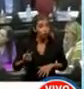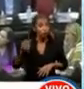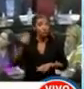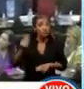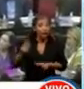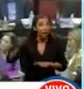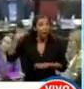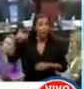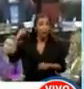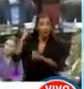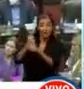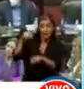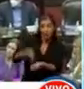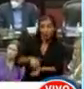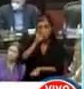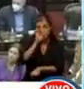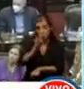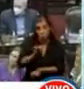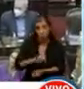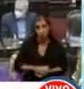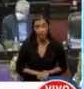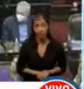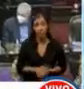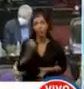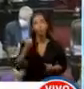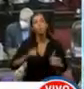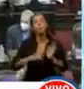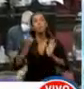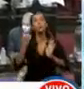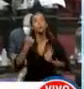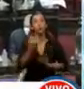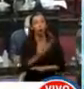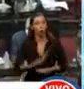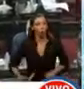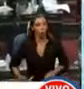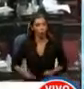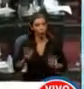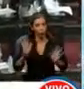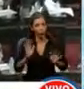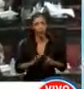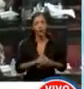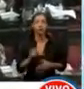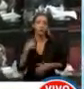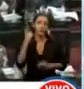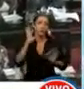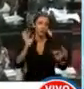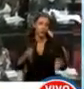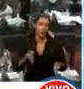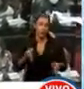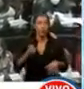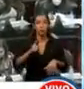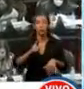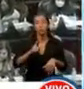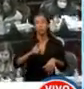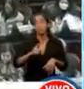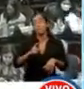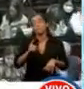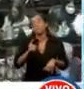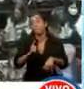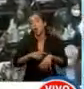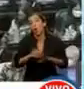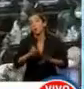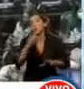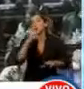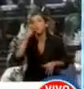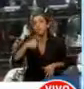salvo que el gobierno, cosa que nosotros creemos que están muy mal las cosas, pero no en esos términos, salvo que el gobierno crea que